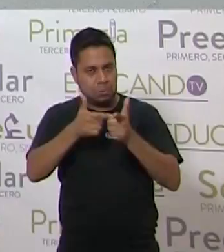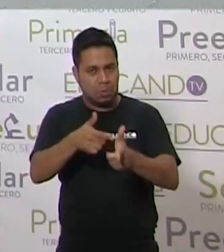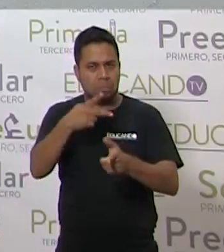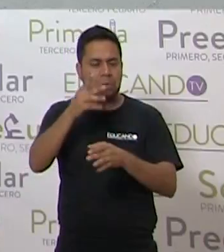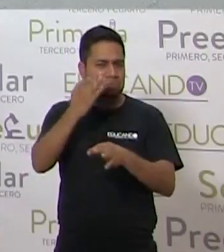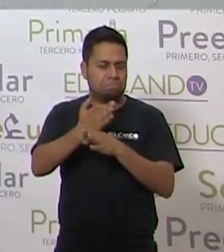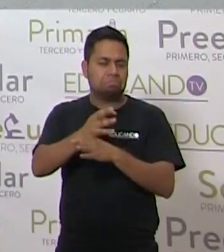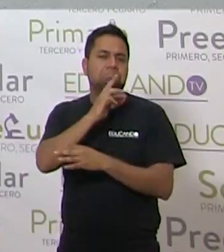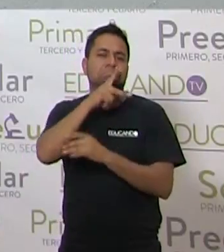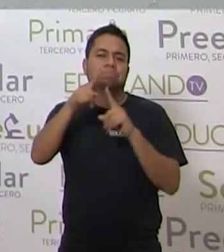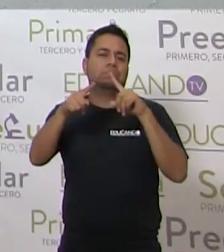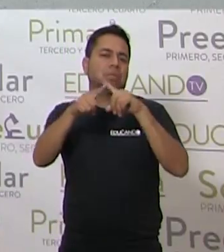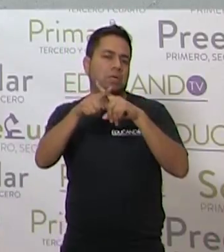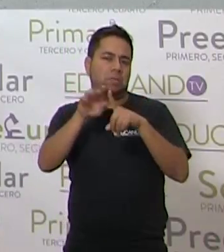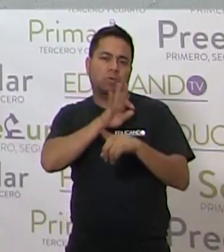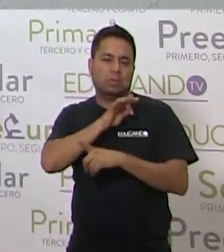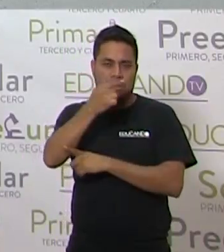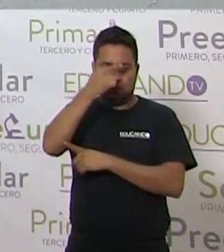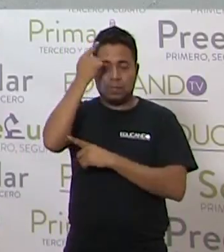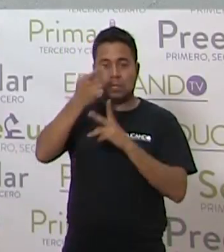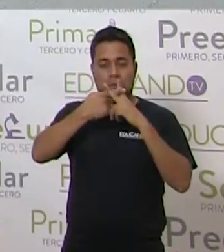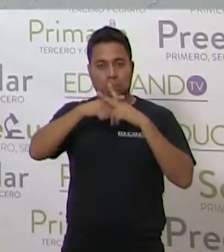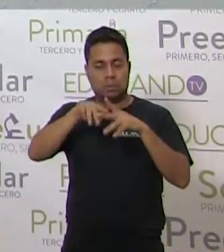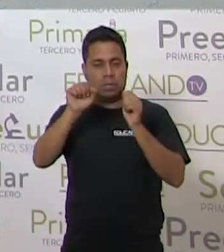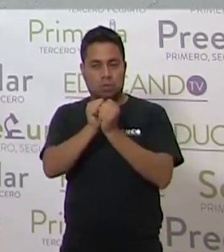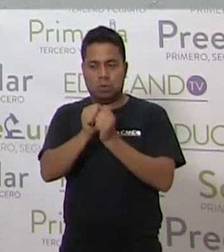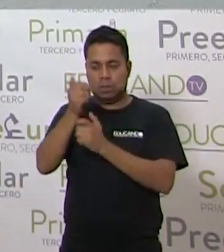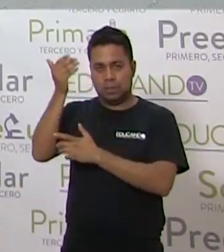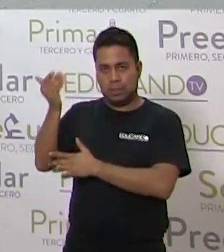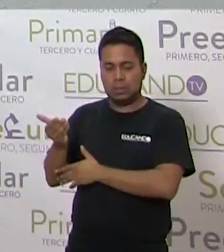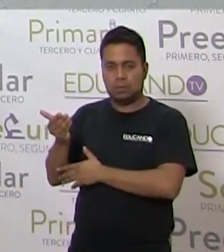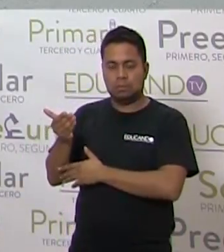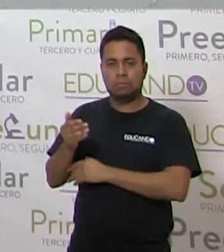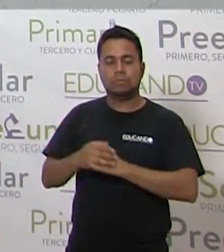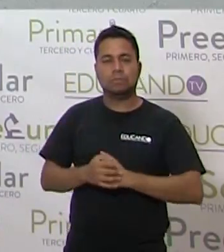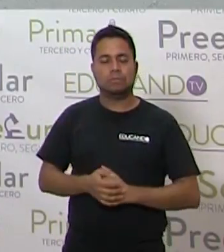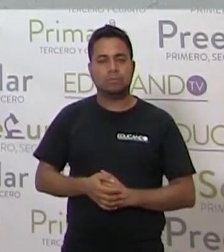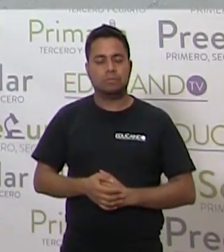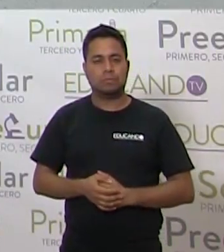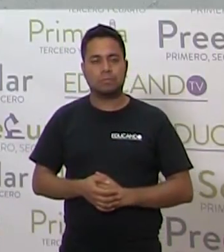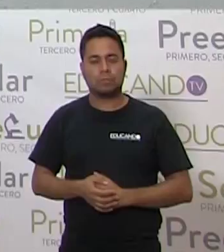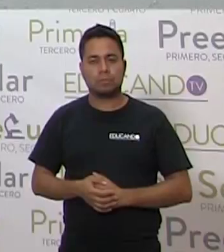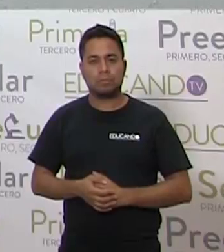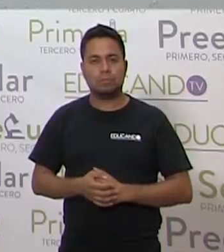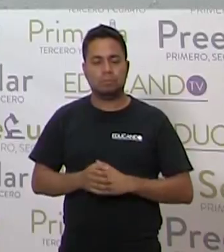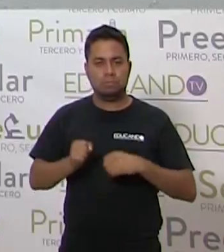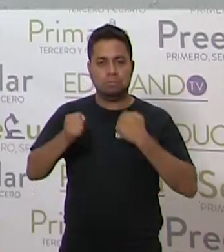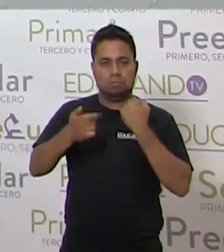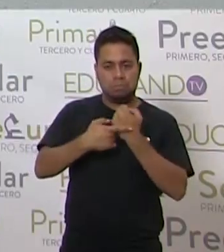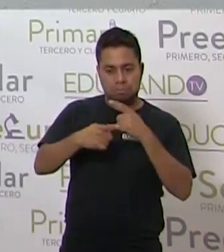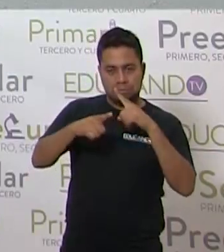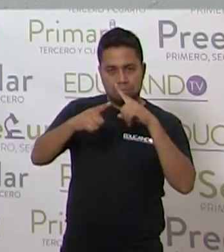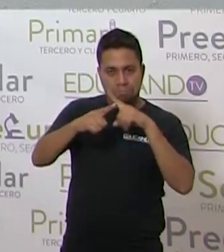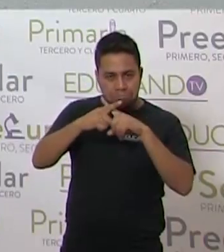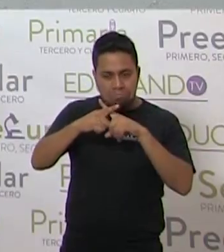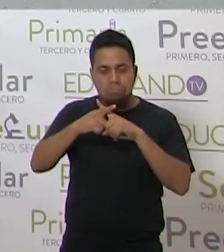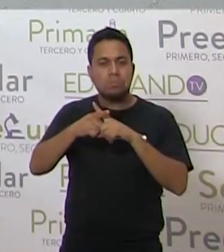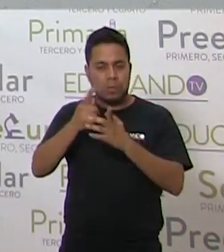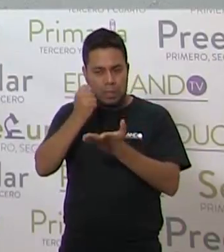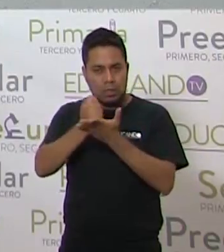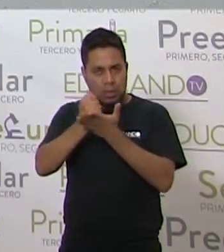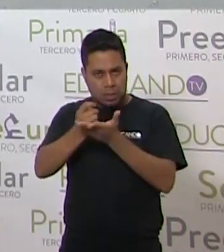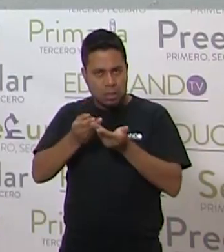los algoritmos Entonces vamos a empezar con este algunos se te van algunos algoritmos se te van a quedar de tarea vamos a